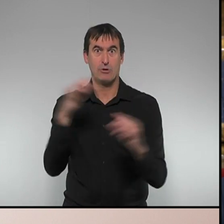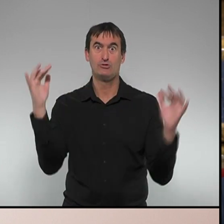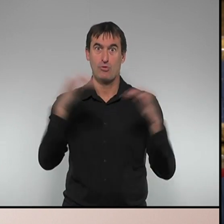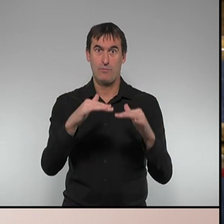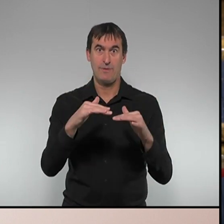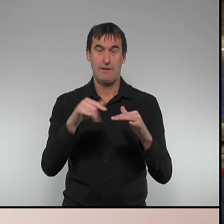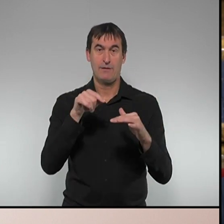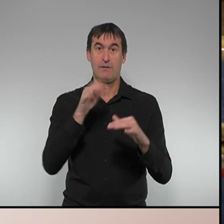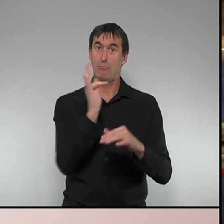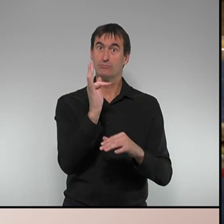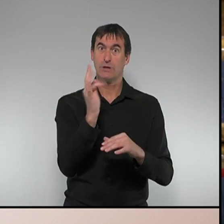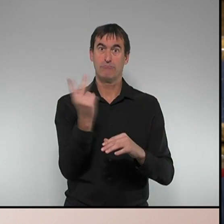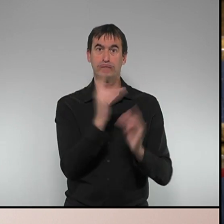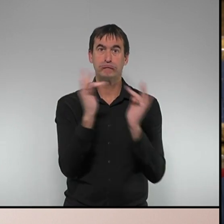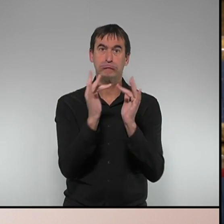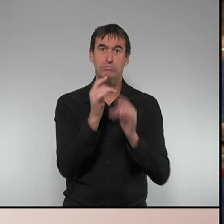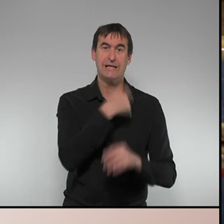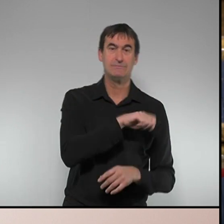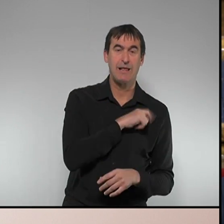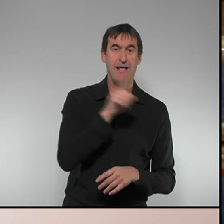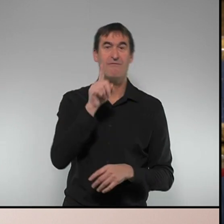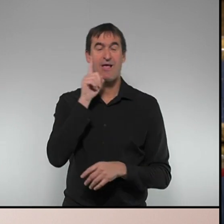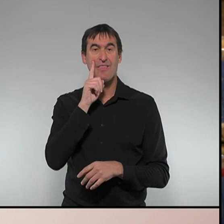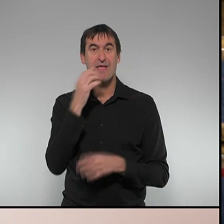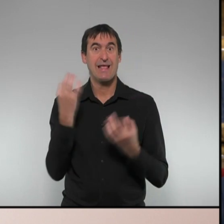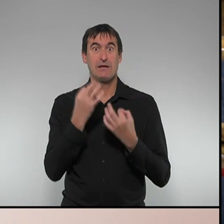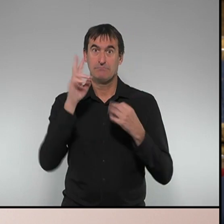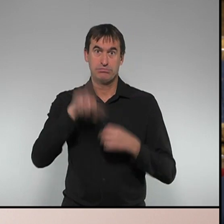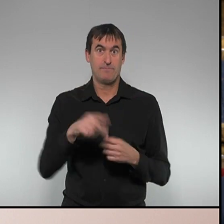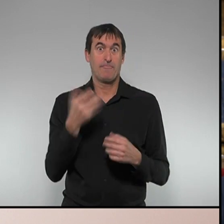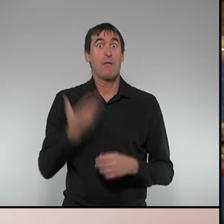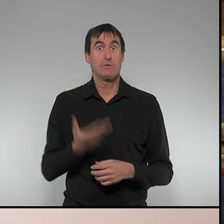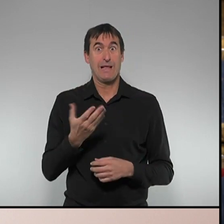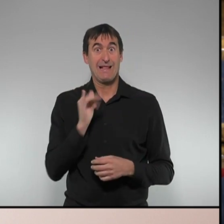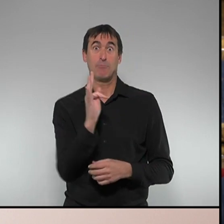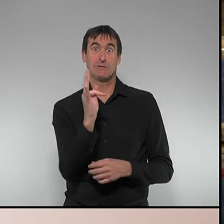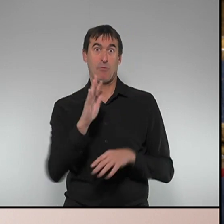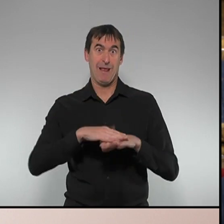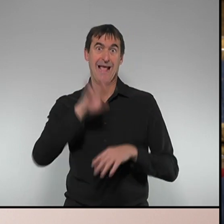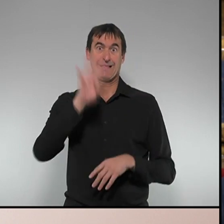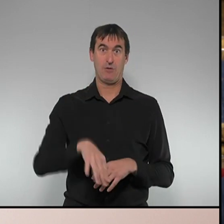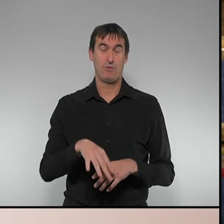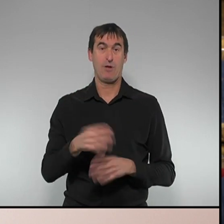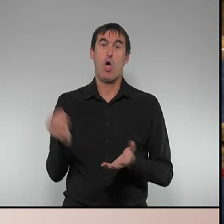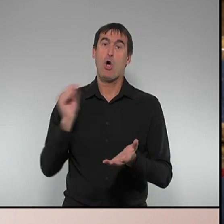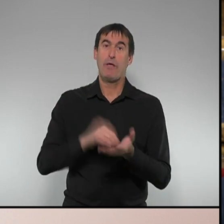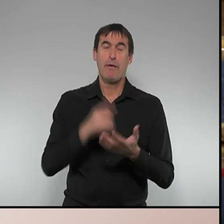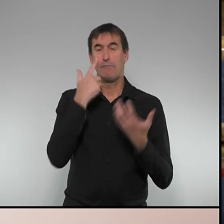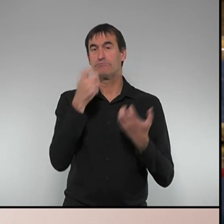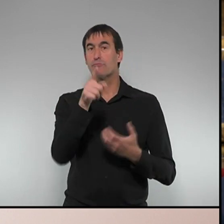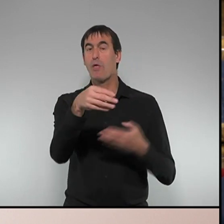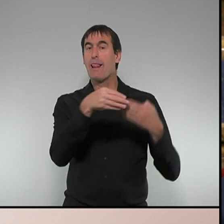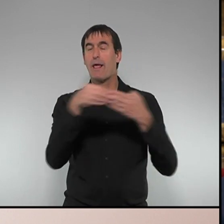de España con Francia, son necesariamente positivos también para Cataluña. Y volvió a demostrar su falta de liderazgo.